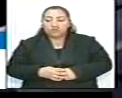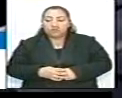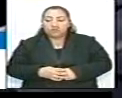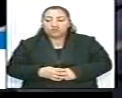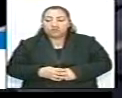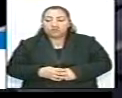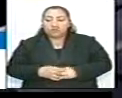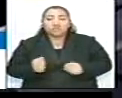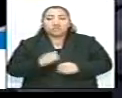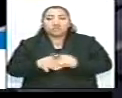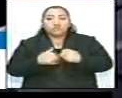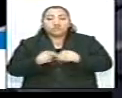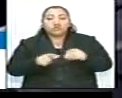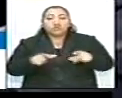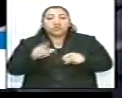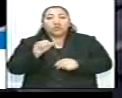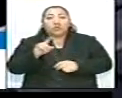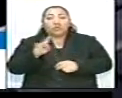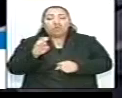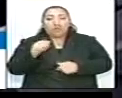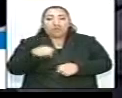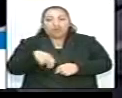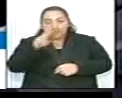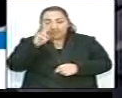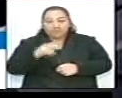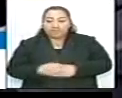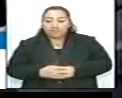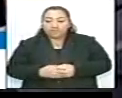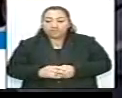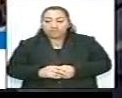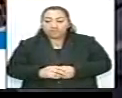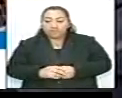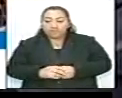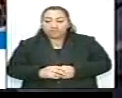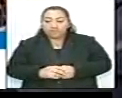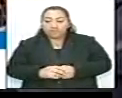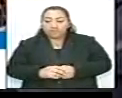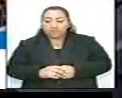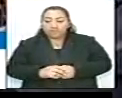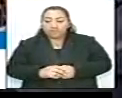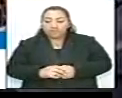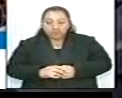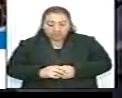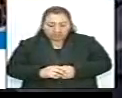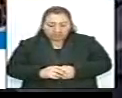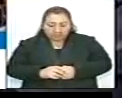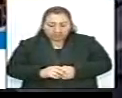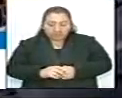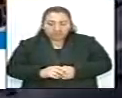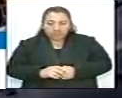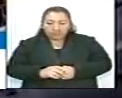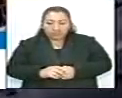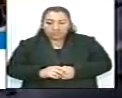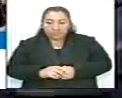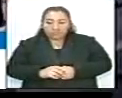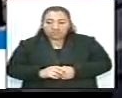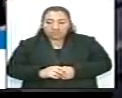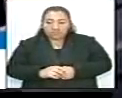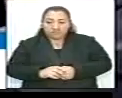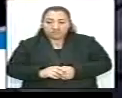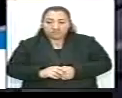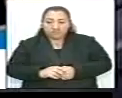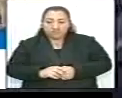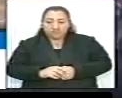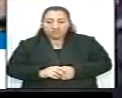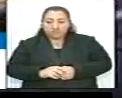en las zonas rurales del país. Entonces, agregar solamente ese punto, presidente. Muchas gracias.